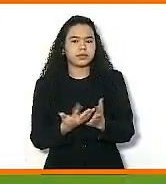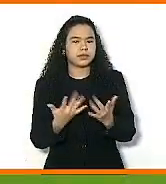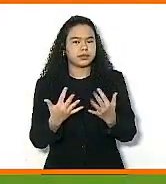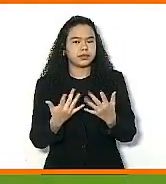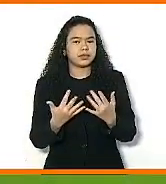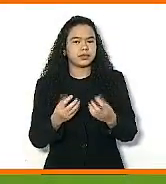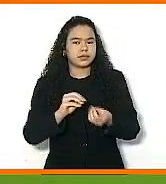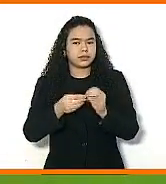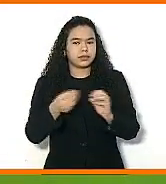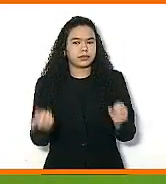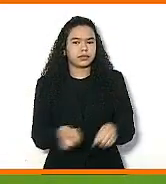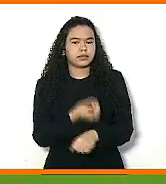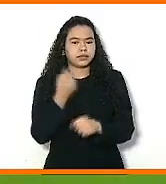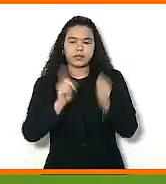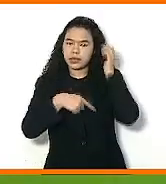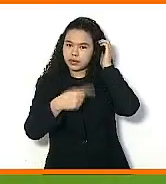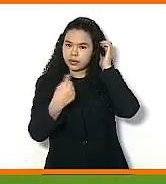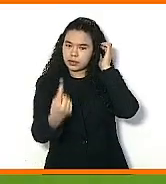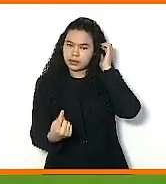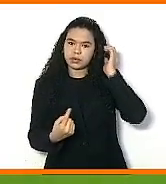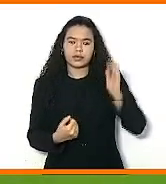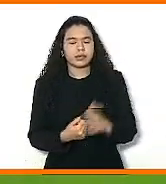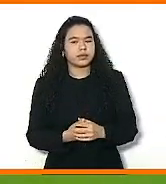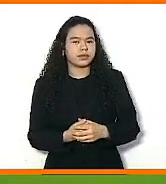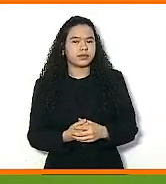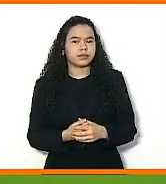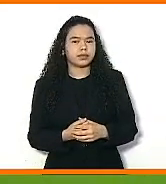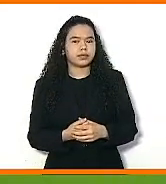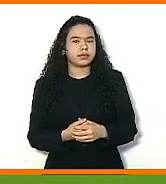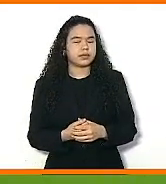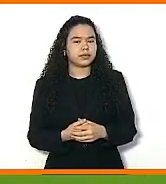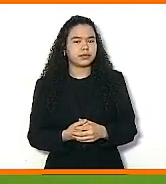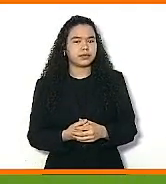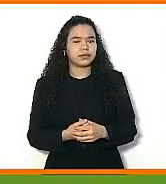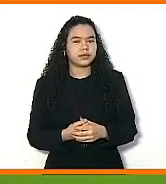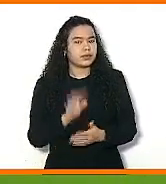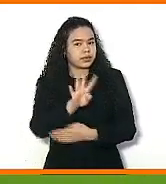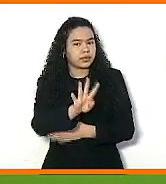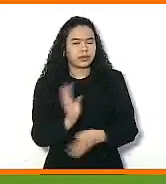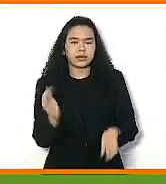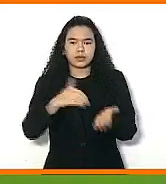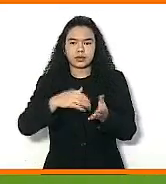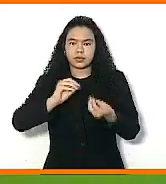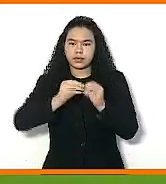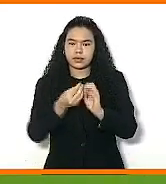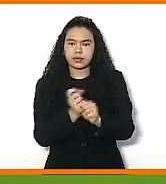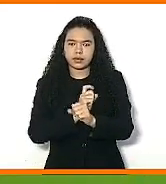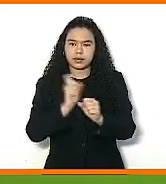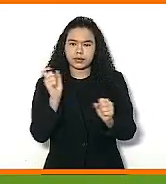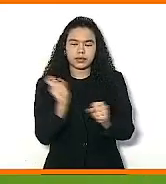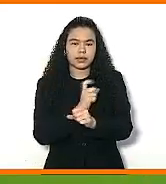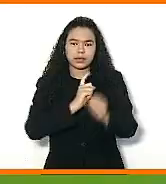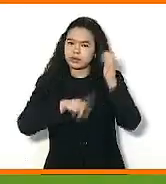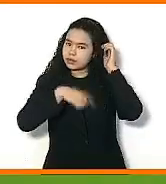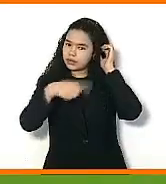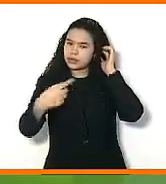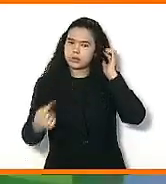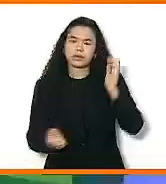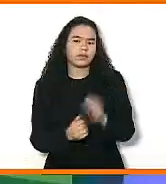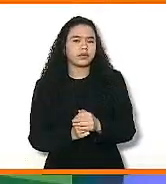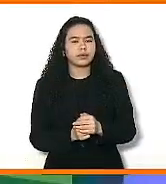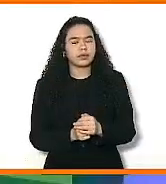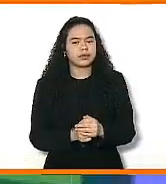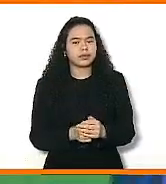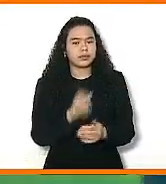porque el número favorecido para más uno es 4 con mucho gusto repito favorecido para